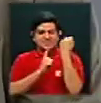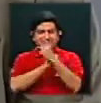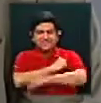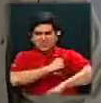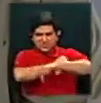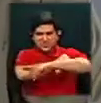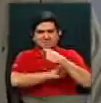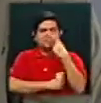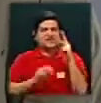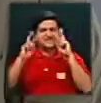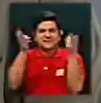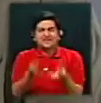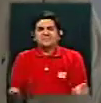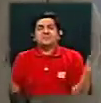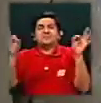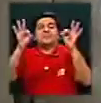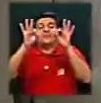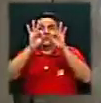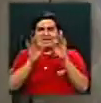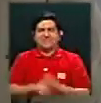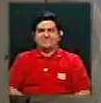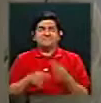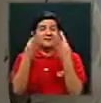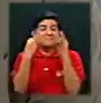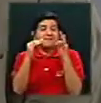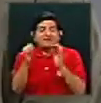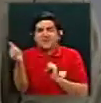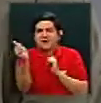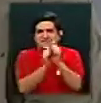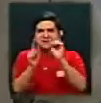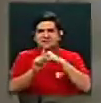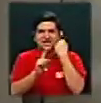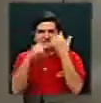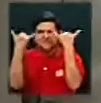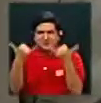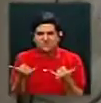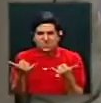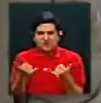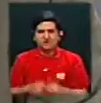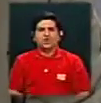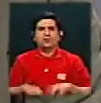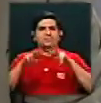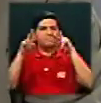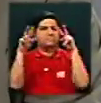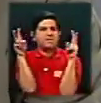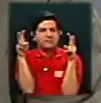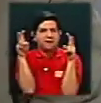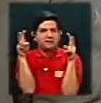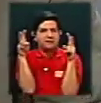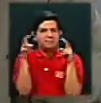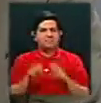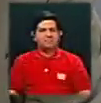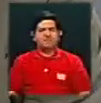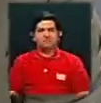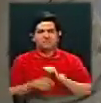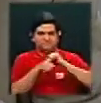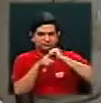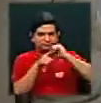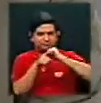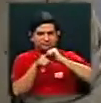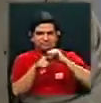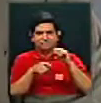como un tema fundamental, digamos, para intentar superar la situación en la que estamos, es el tema de la capacitación,